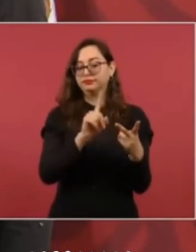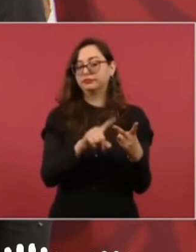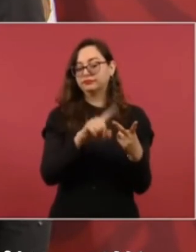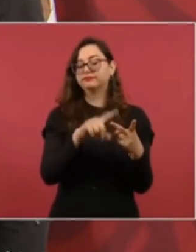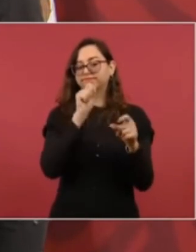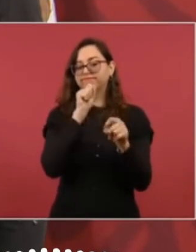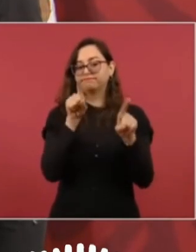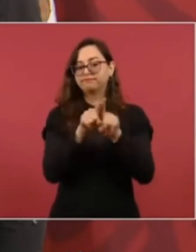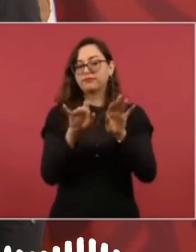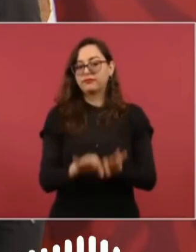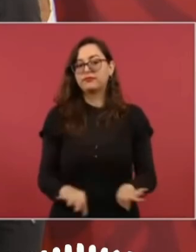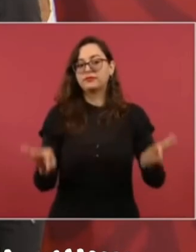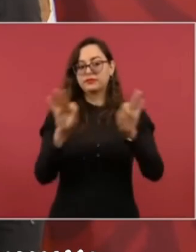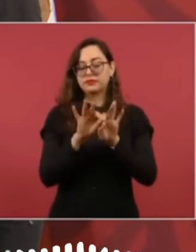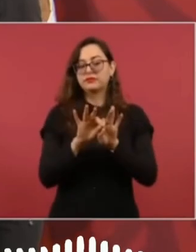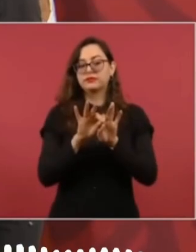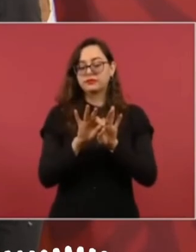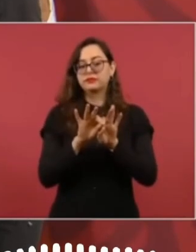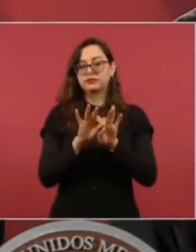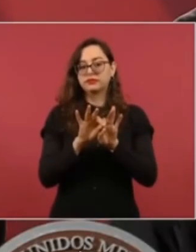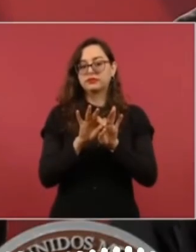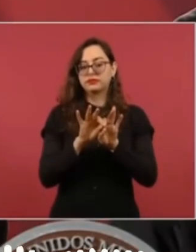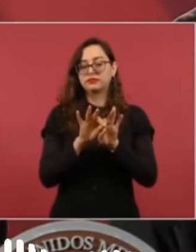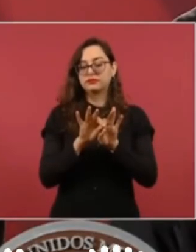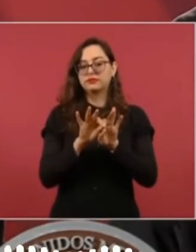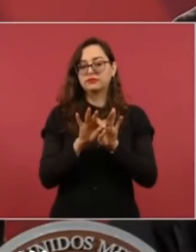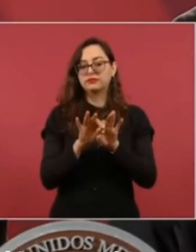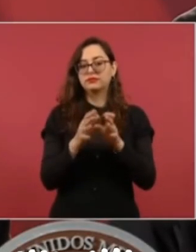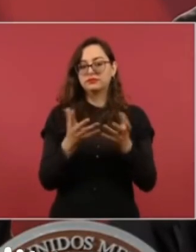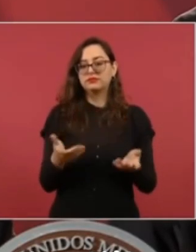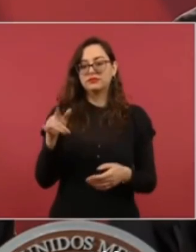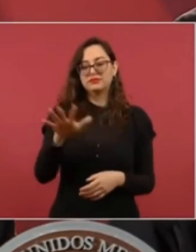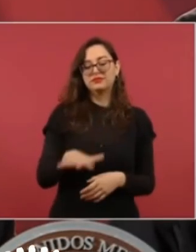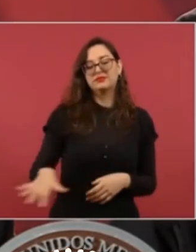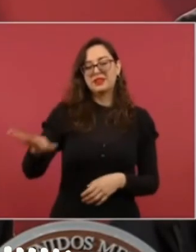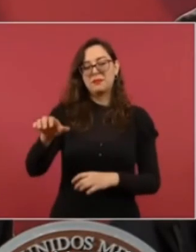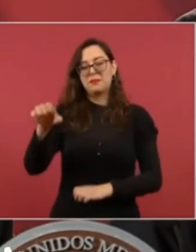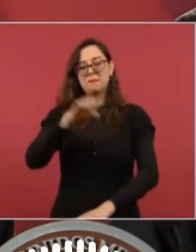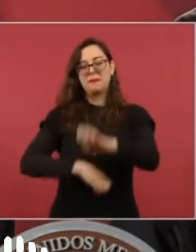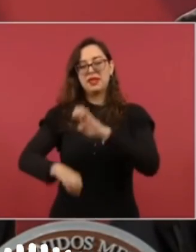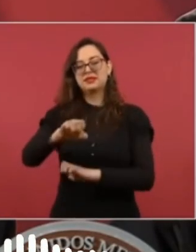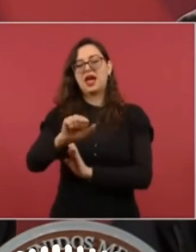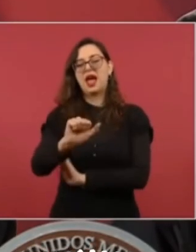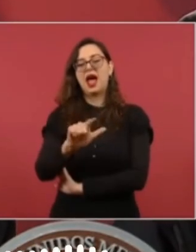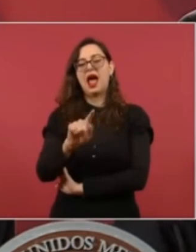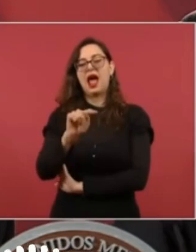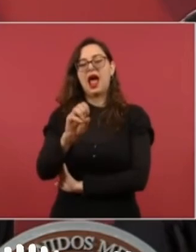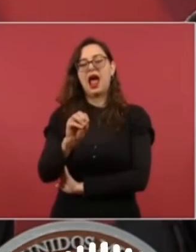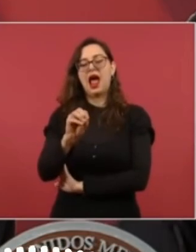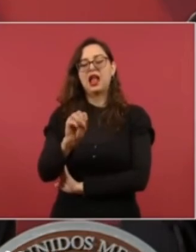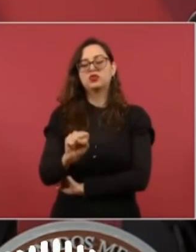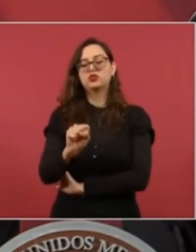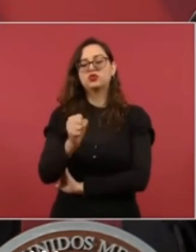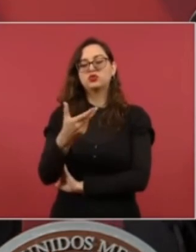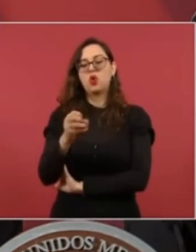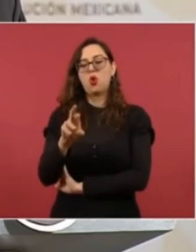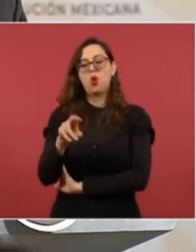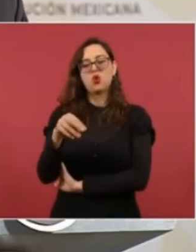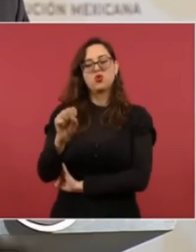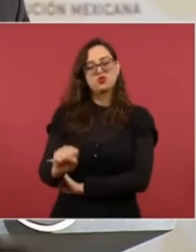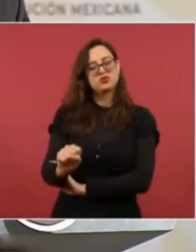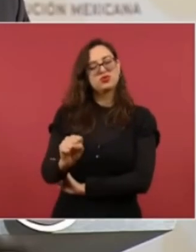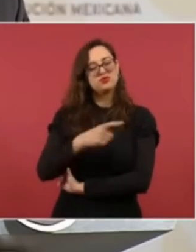no les gusta que podamos nosotros estar en la boleta electoral. Ahora, el presidente fue claro en su conferencia de